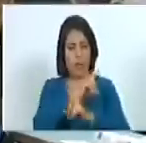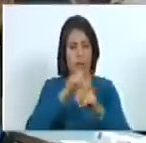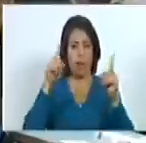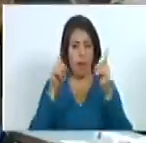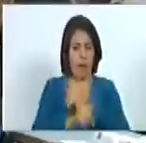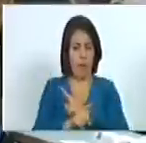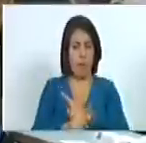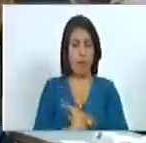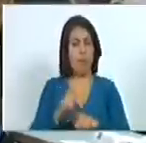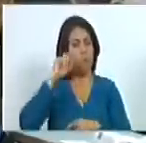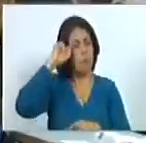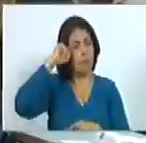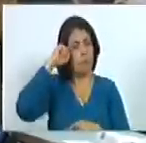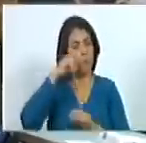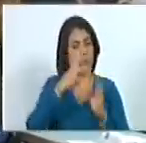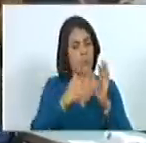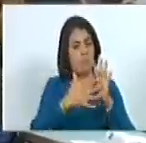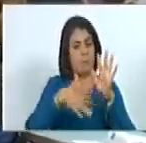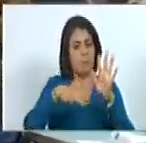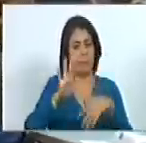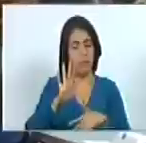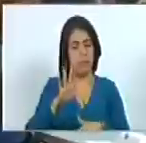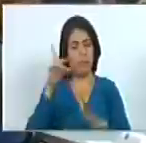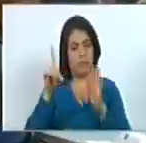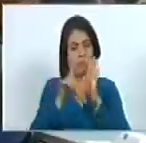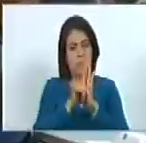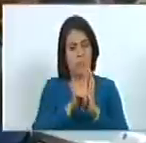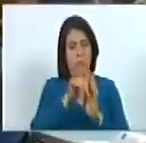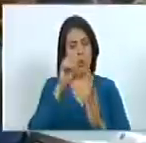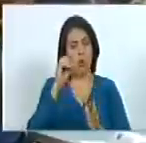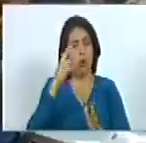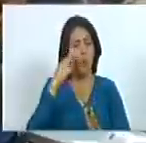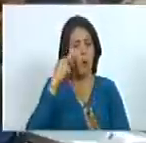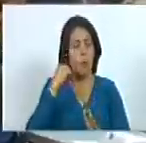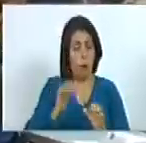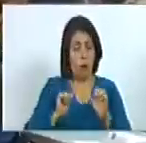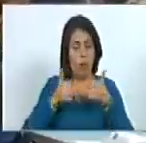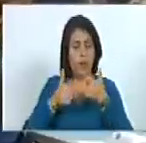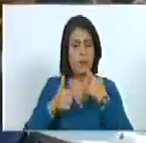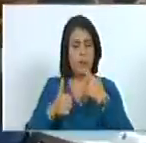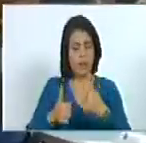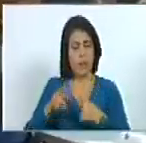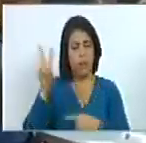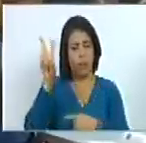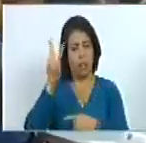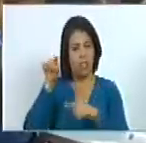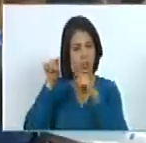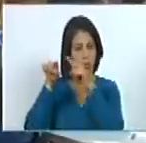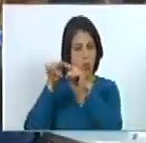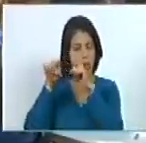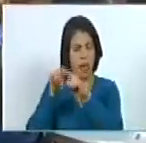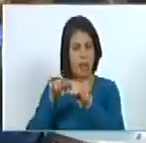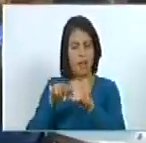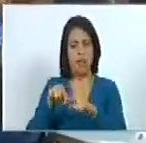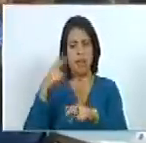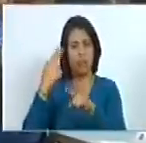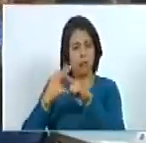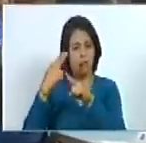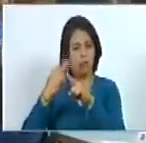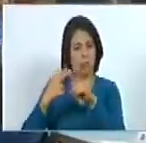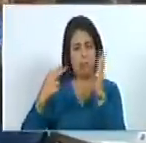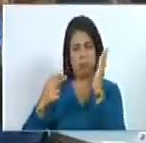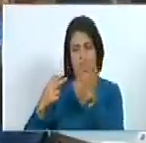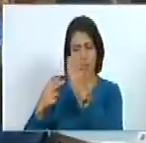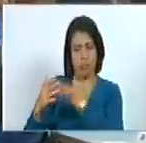régimen. Recordemos en el 2015 el decreto Obama, que da inicio a la aplicación de